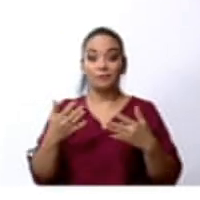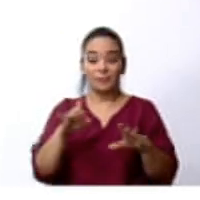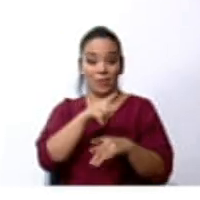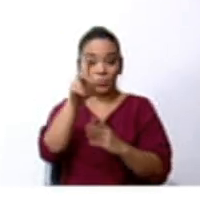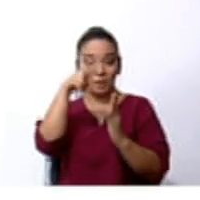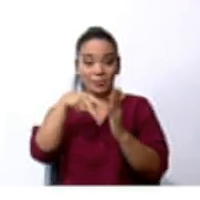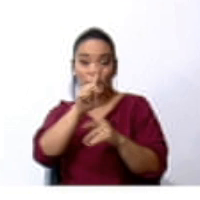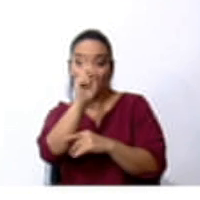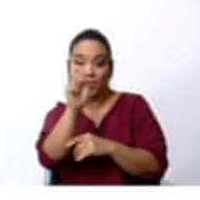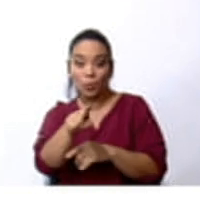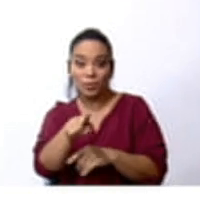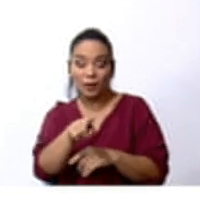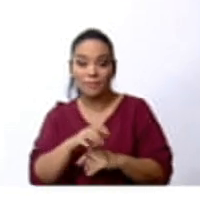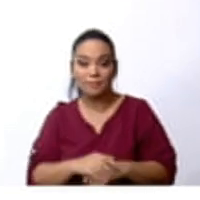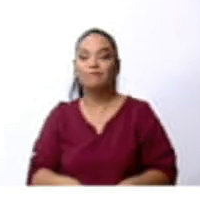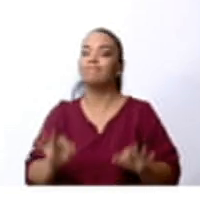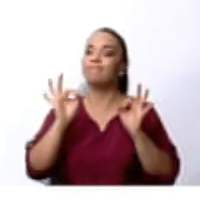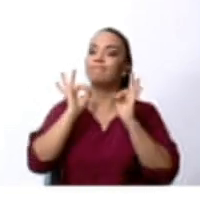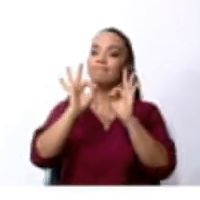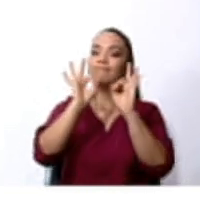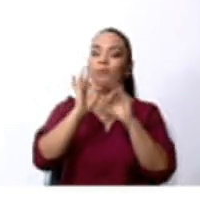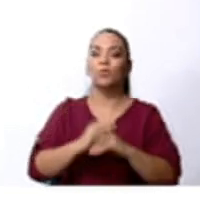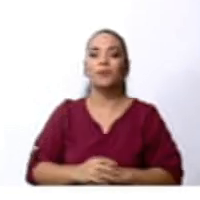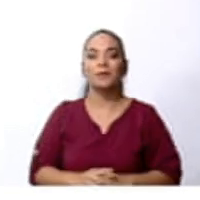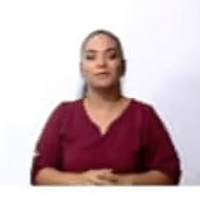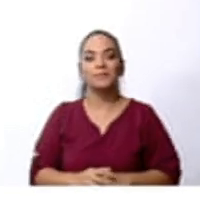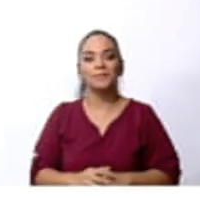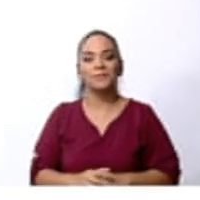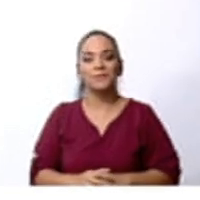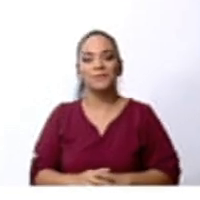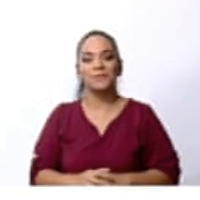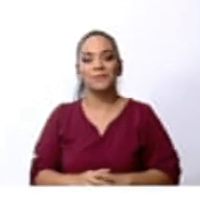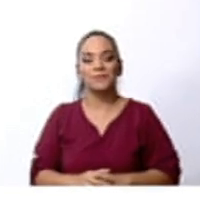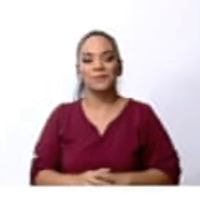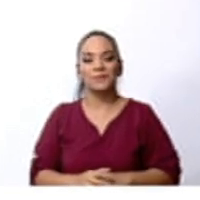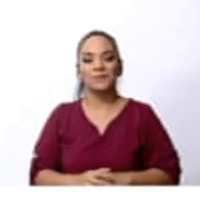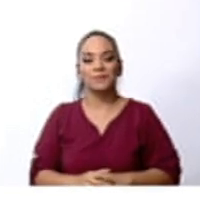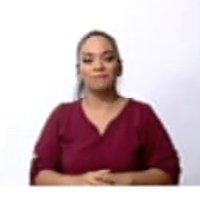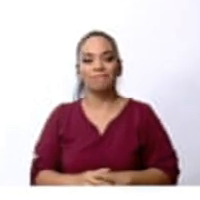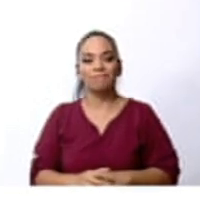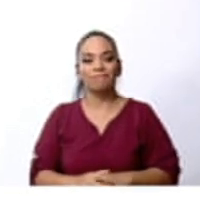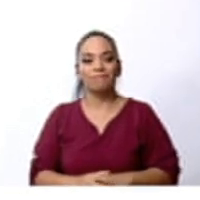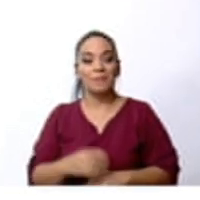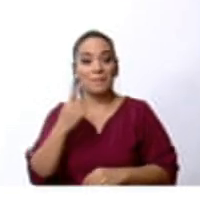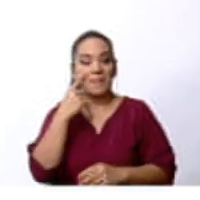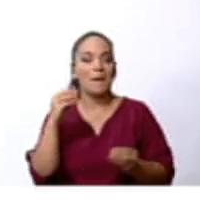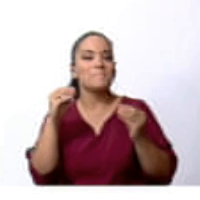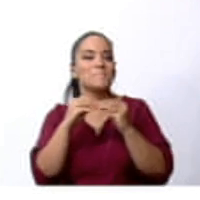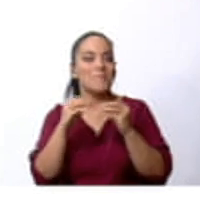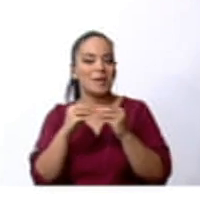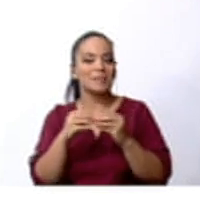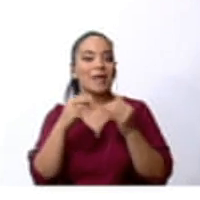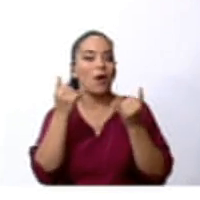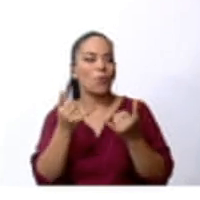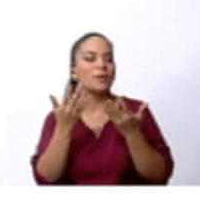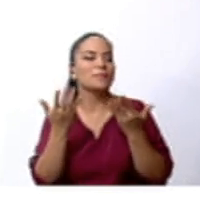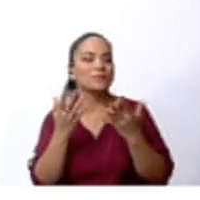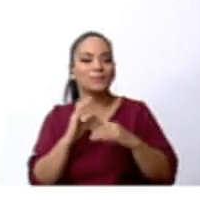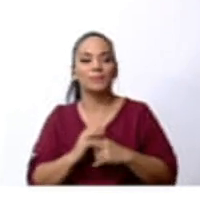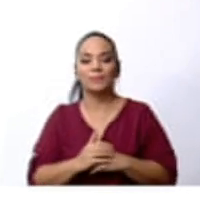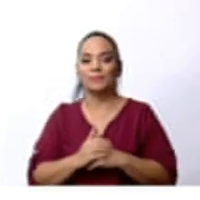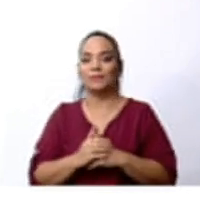leyeron? Muy bien. Y aquí les tengo más, pero aquí vamos a asociar